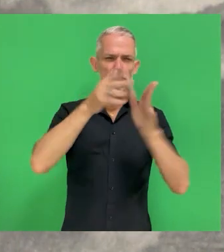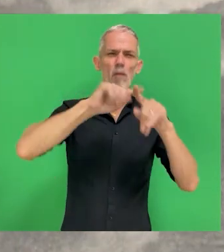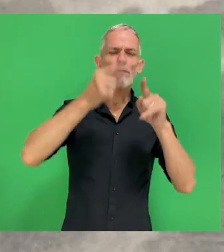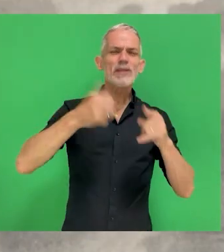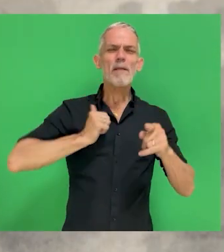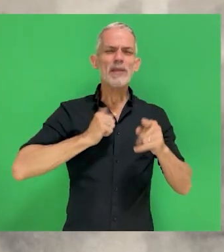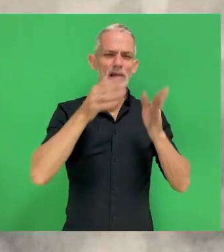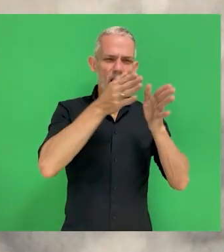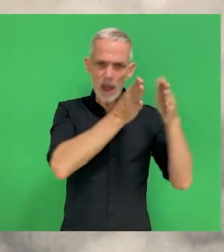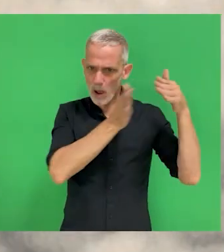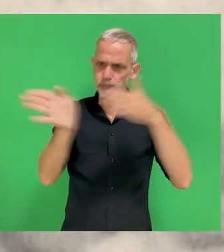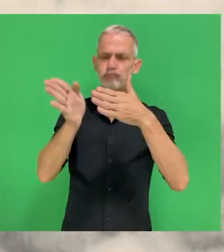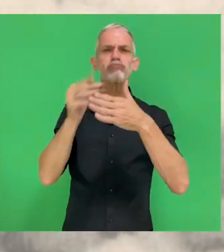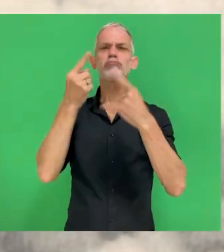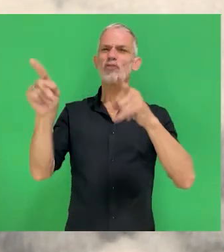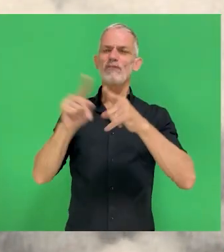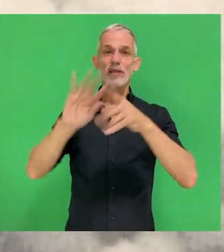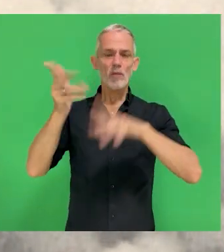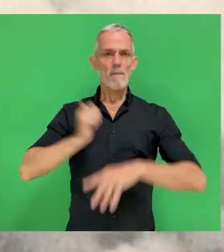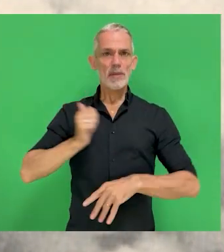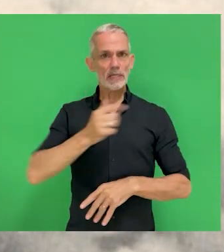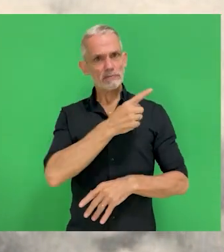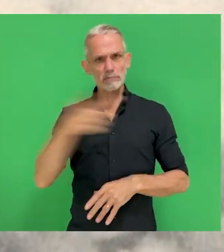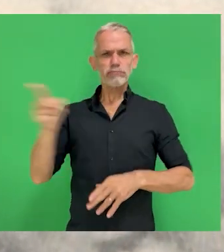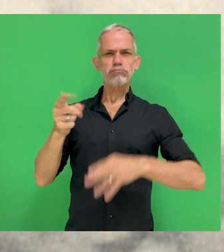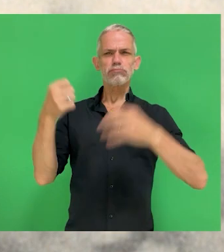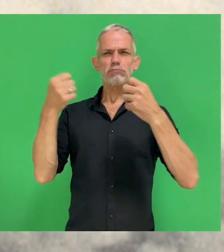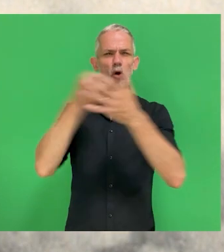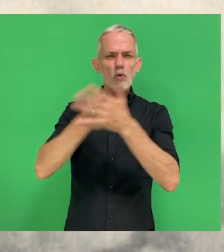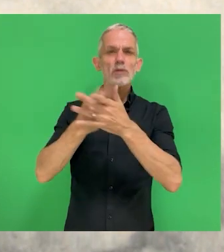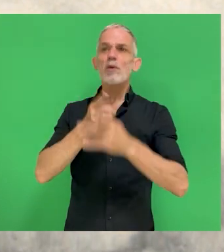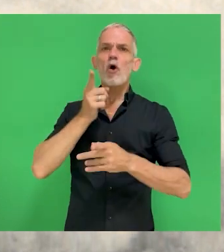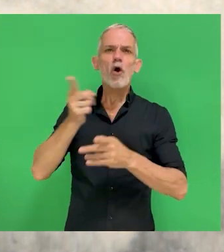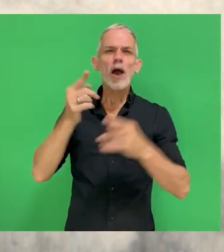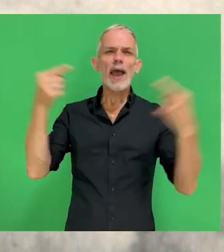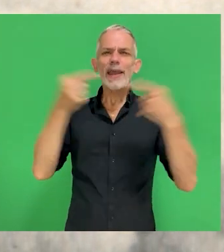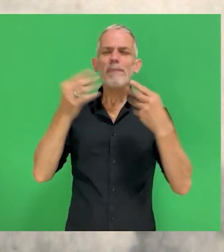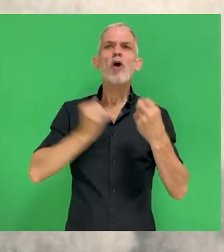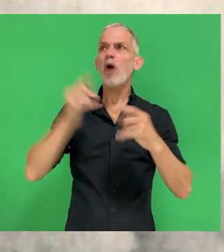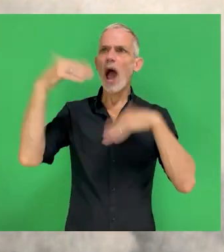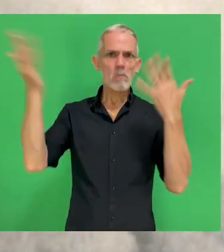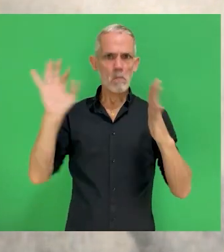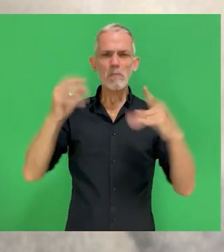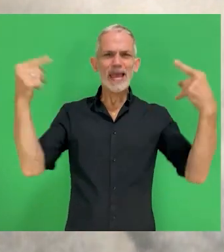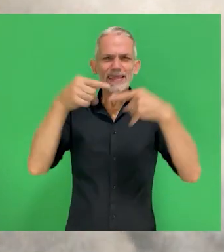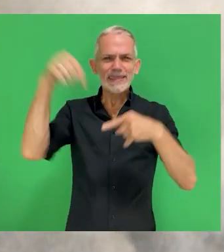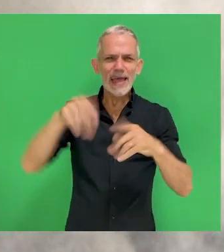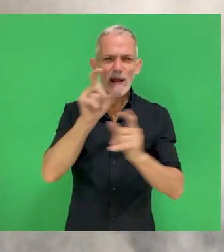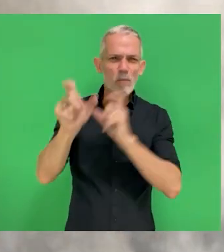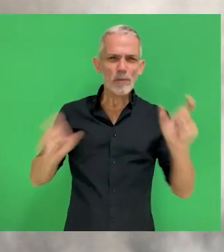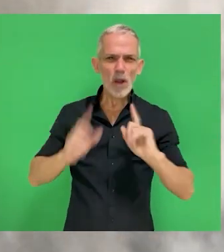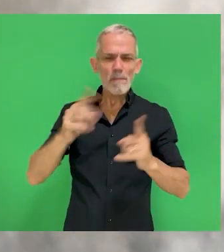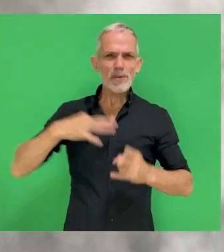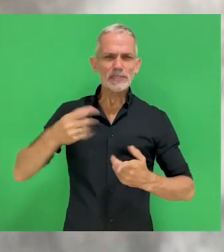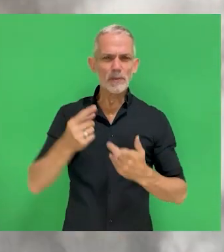política militar, volcando a sus Fuerzas Armadas a la lucha contra el enemigo interno, una doctrina que se complejizará